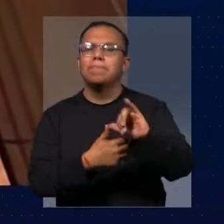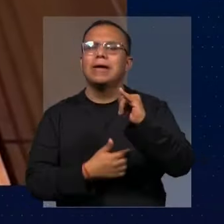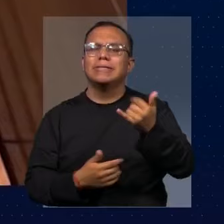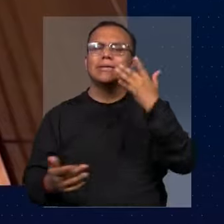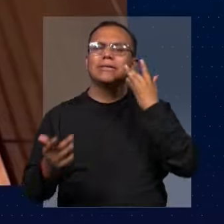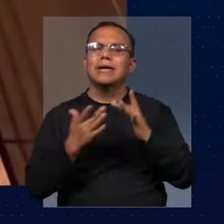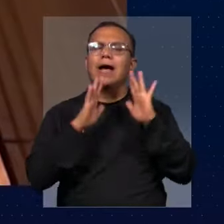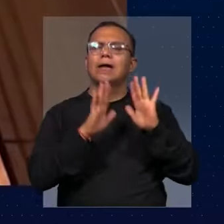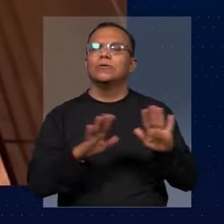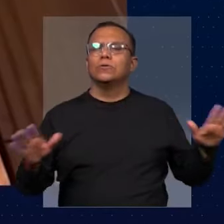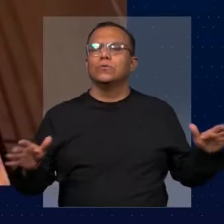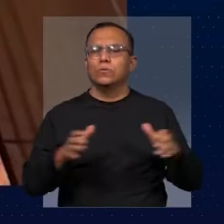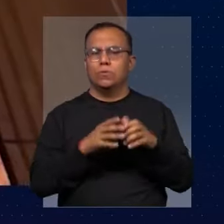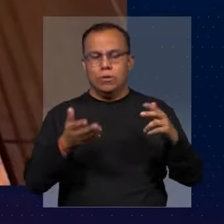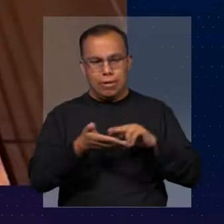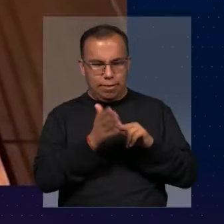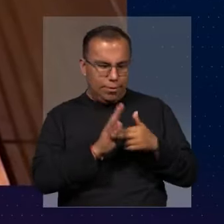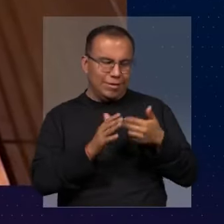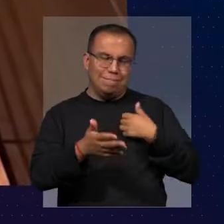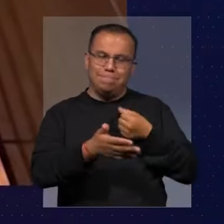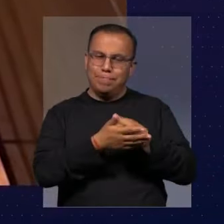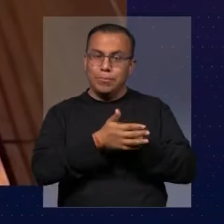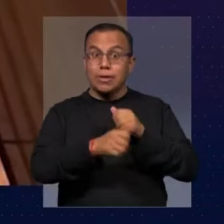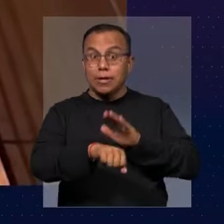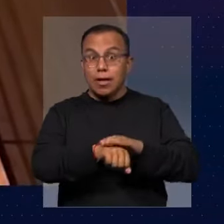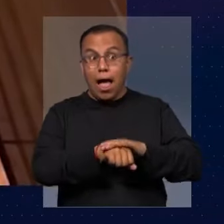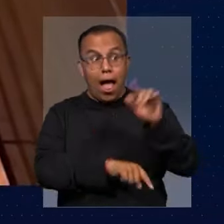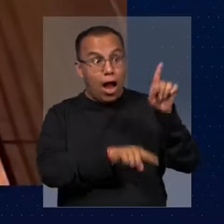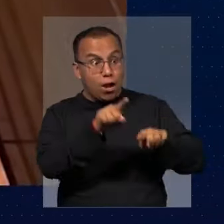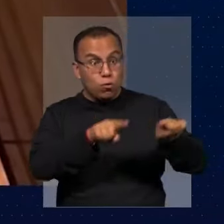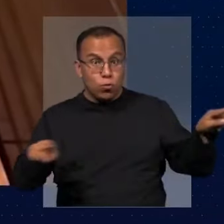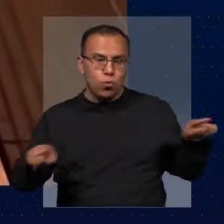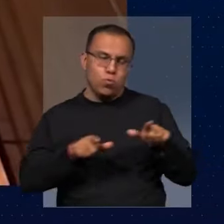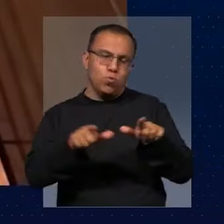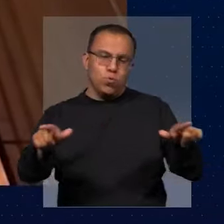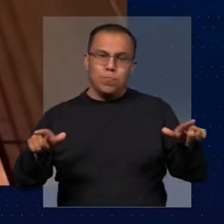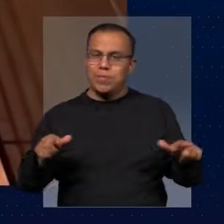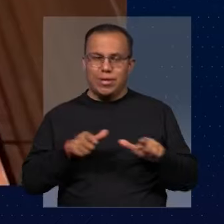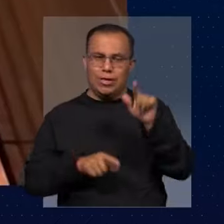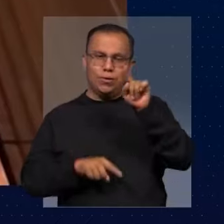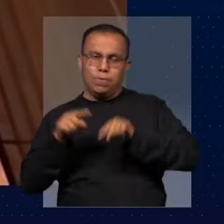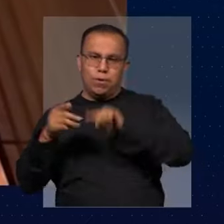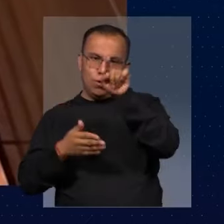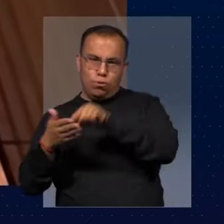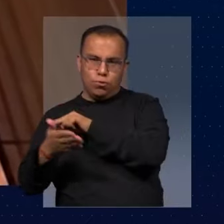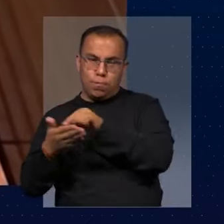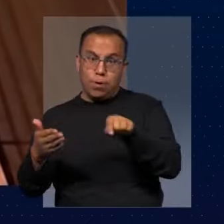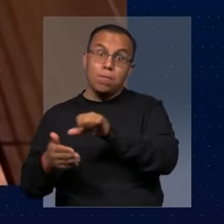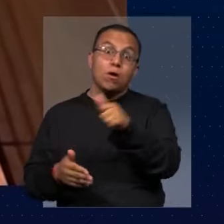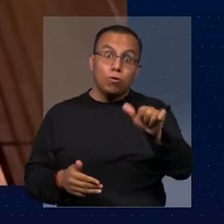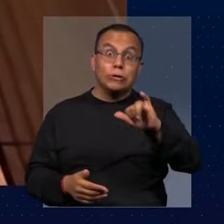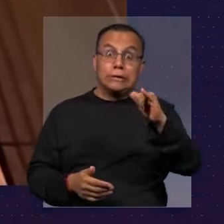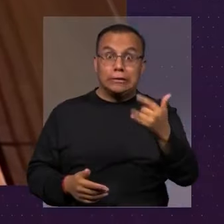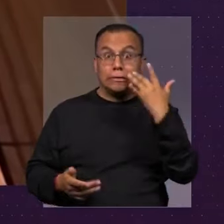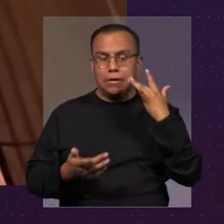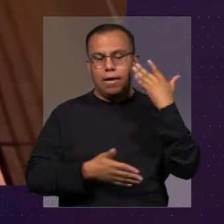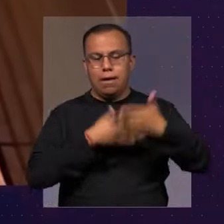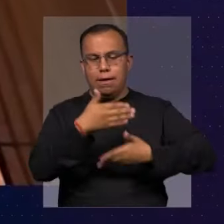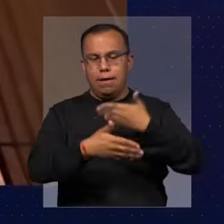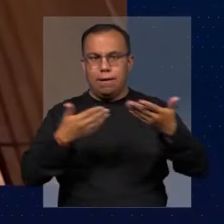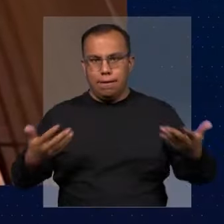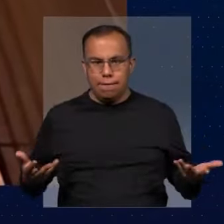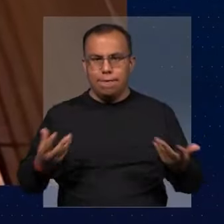competencia, no solamente, insisto, señalar aquellos lugares donde no se puede consumir como aquellos donde está permitido el consumo, y